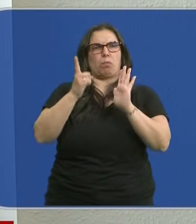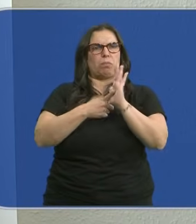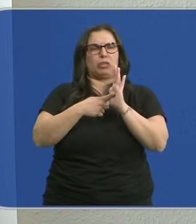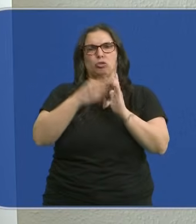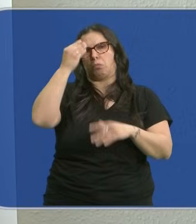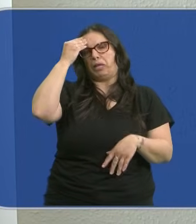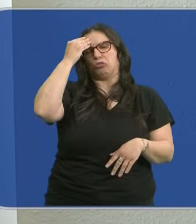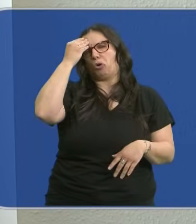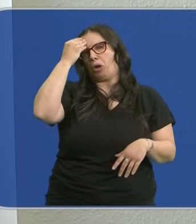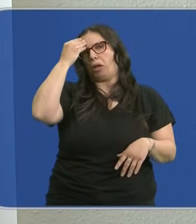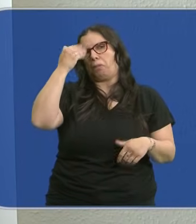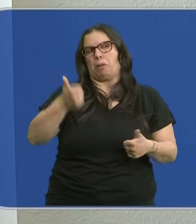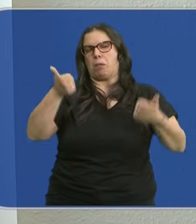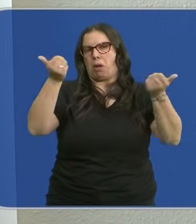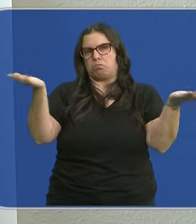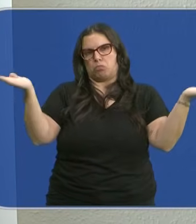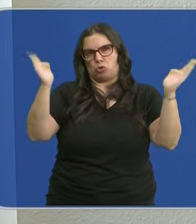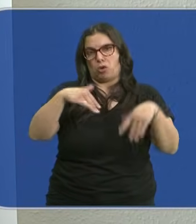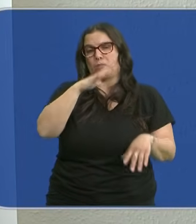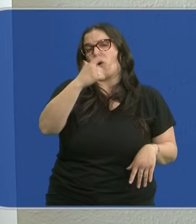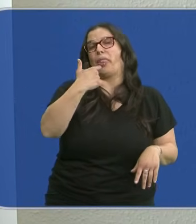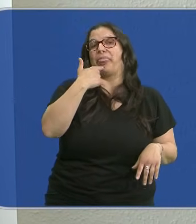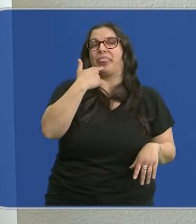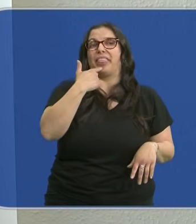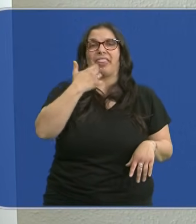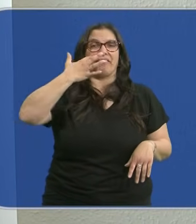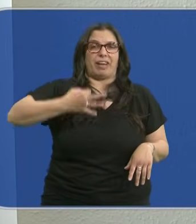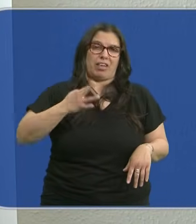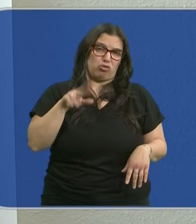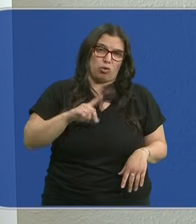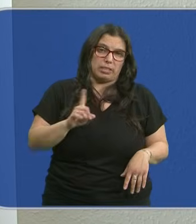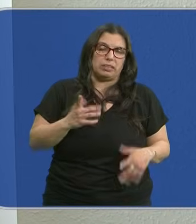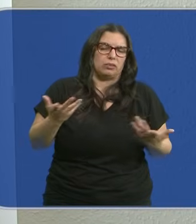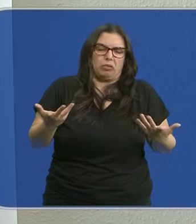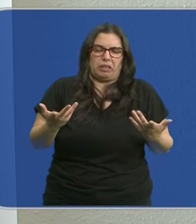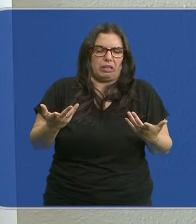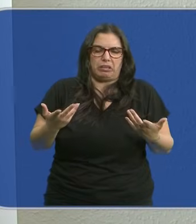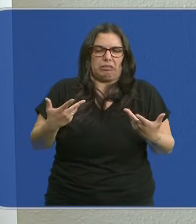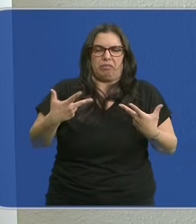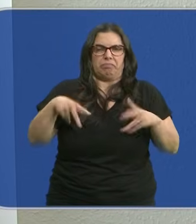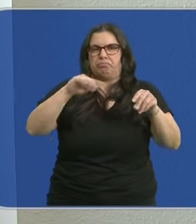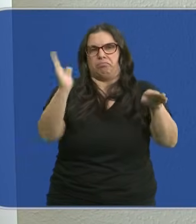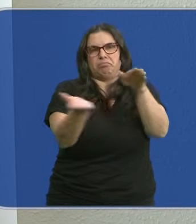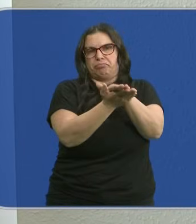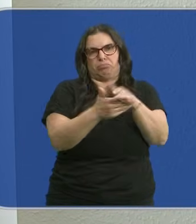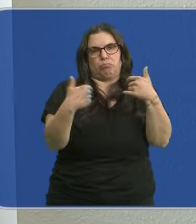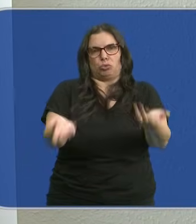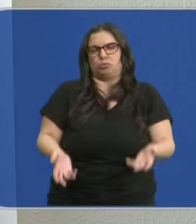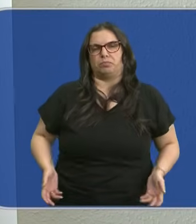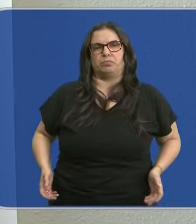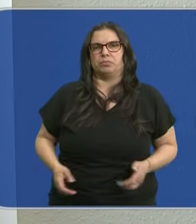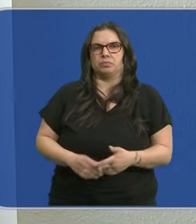tener ningún recorrido, de que no va a haber, porque lo que se nos acusa no es cierto y que por lo tanto va a ser archivada más pronto que